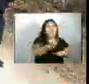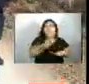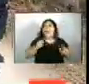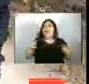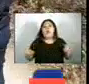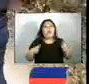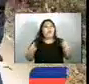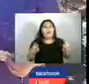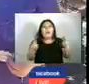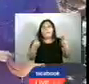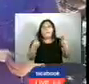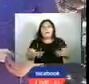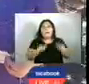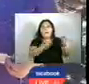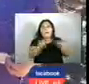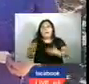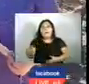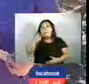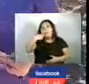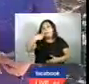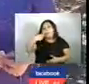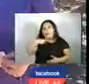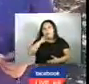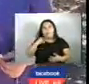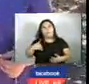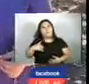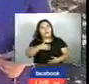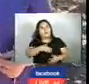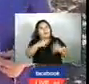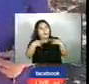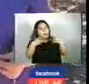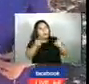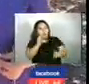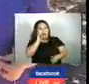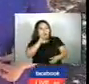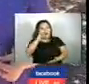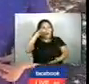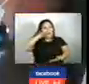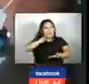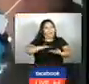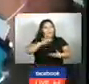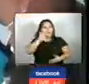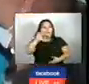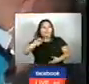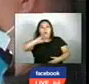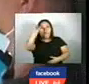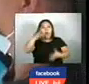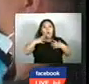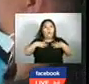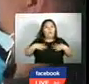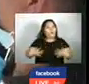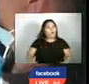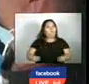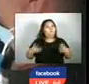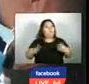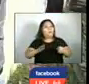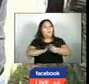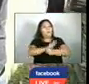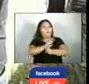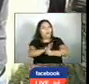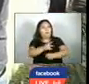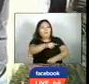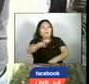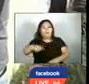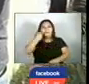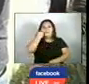agilizar la entrega del nuevo fármaco. De acuerdo al Ministerio de Salud, reduce hasta en un 50% las complicaciones por COVID-19 que enfrentan